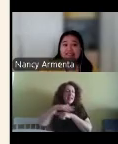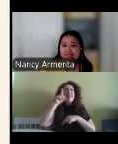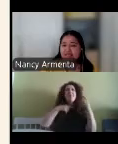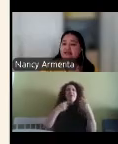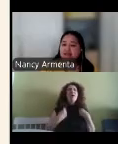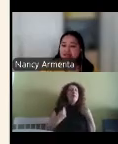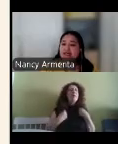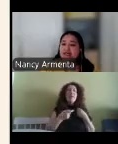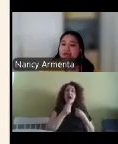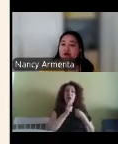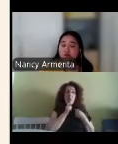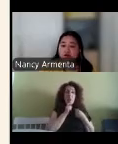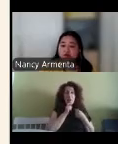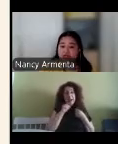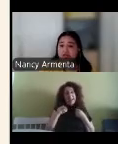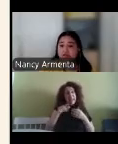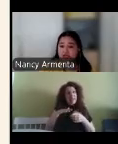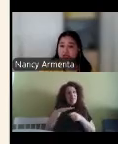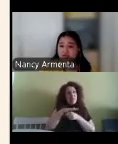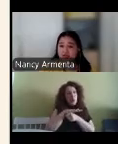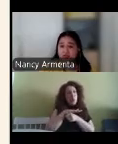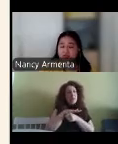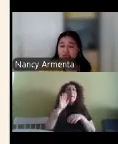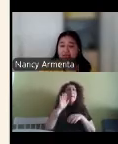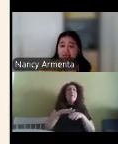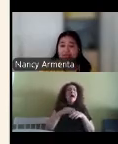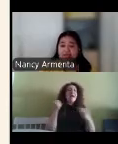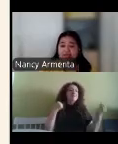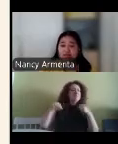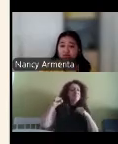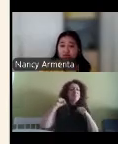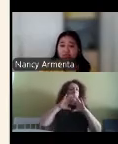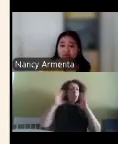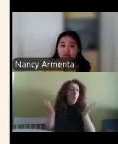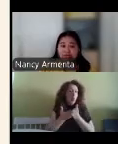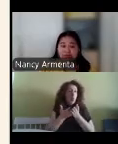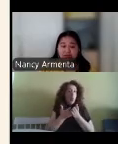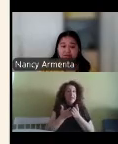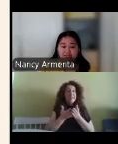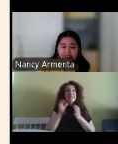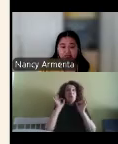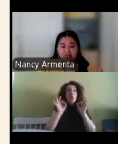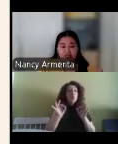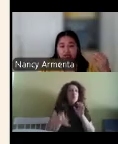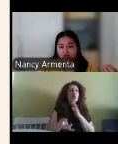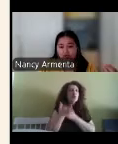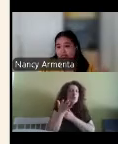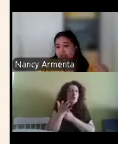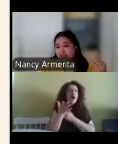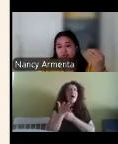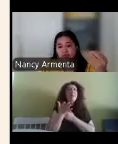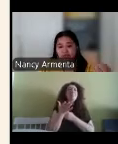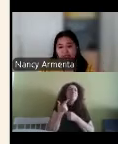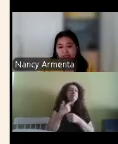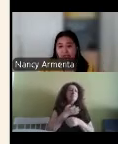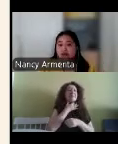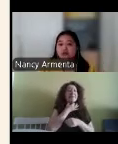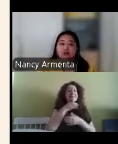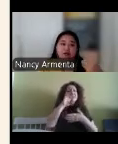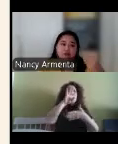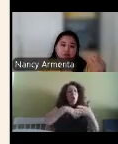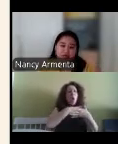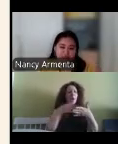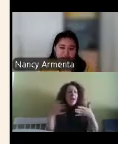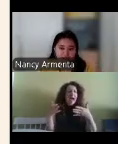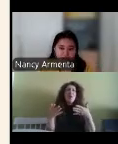vida inciden en cómo nos manejamos en el mundo. Y aquí surgió eso. A veces los horarios de los servicios sanitarios